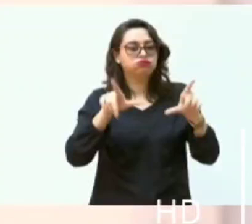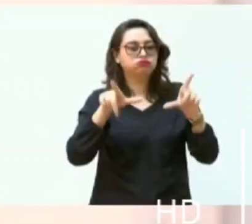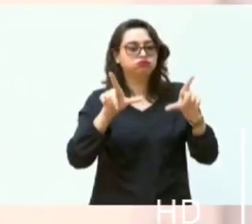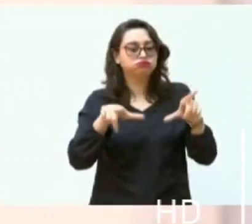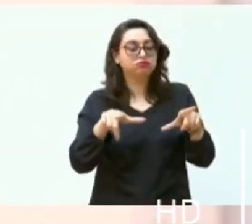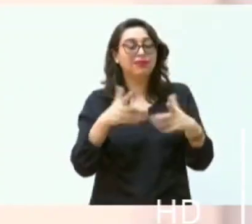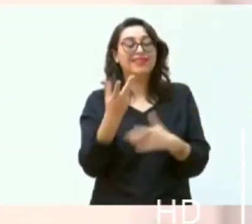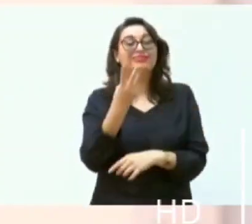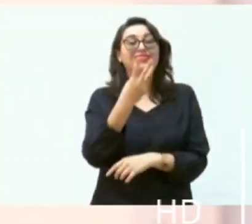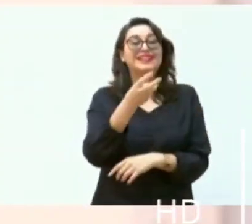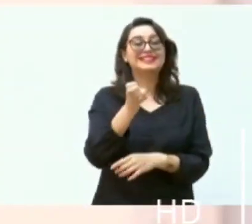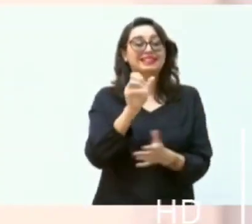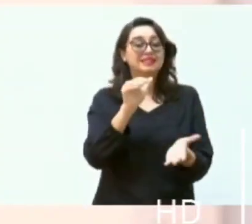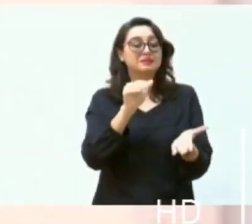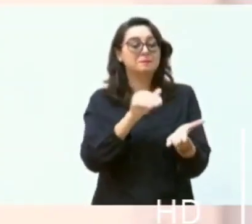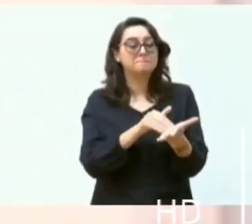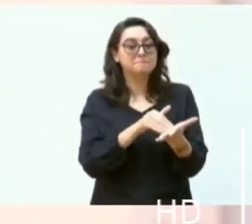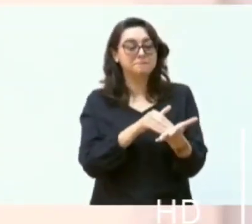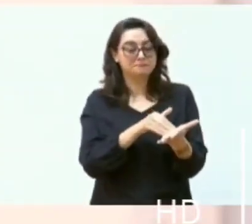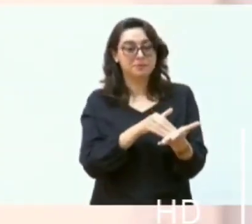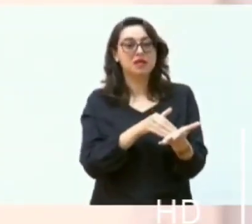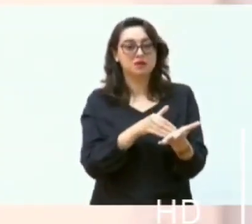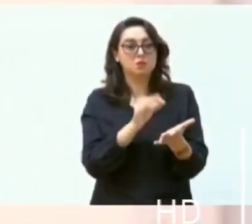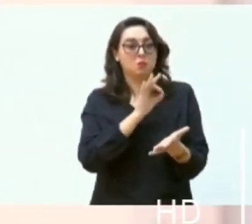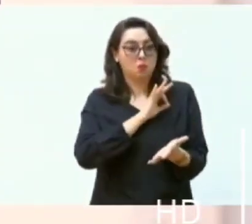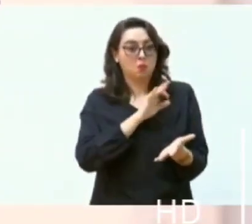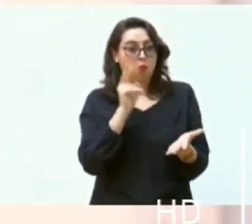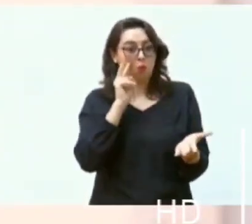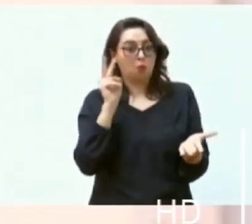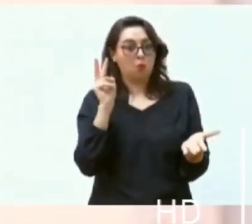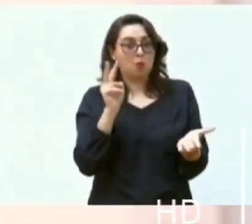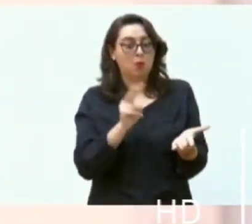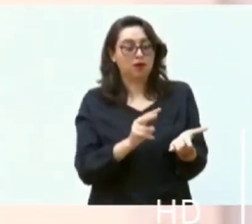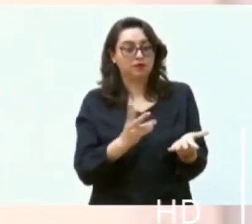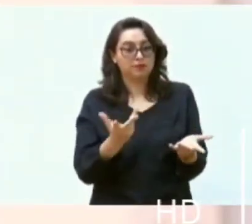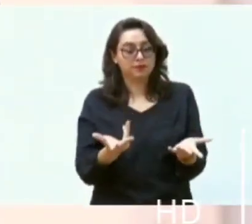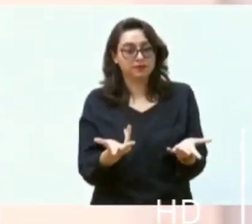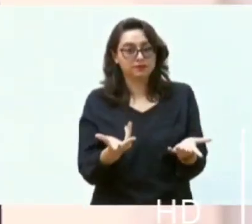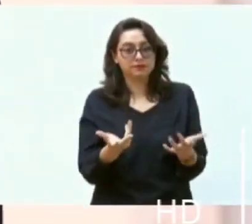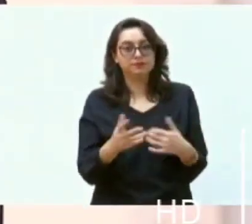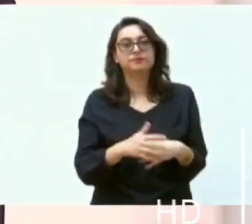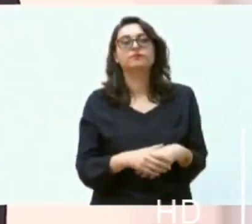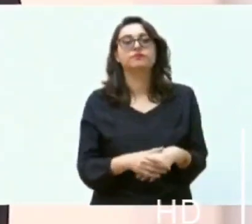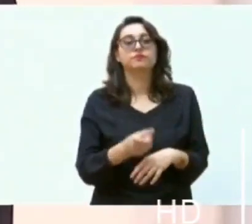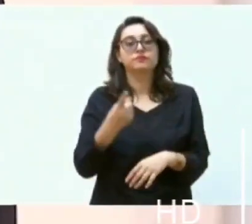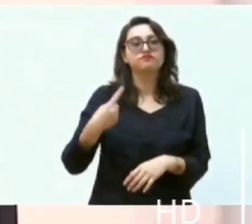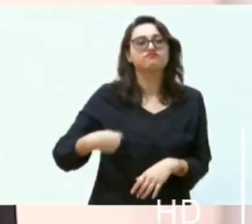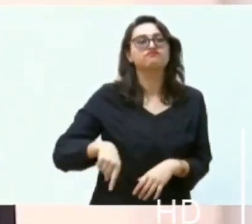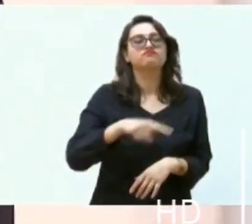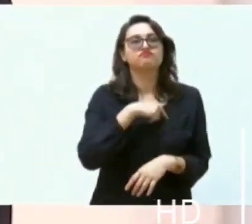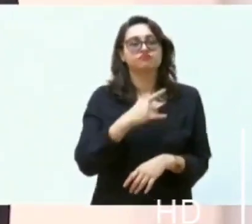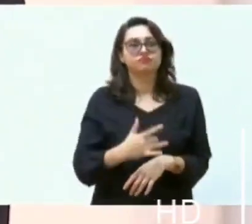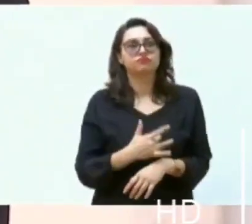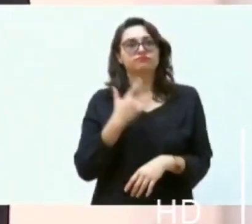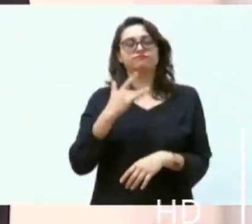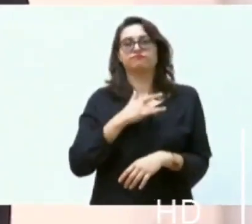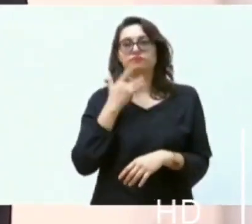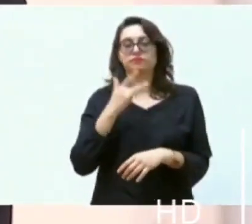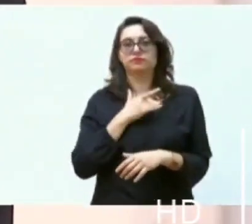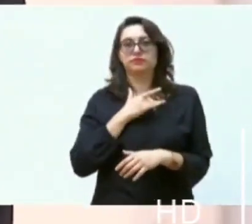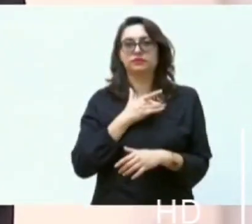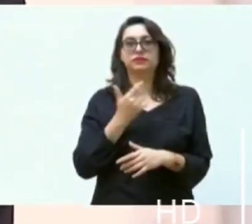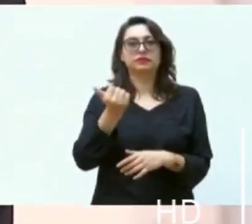300,000 objetos digitales provenientes de muchas colecciones. Nos importa que estudiantes,